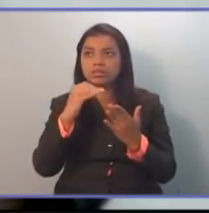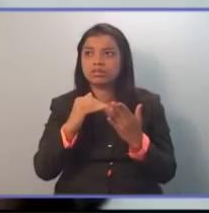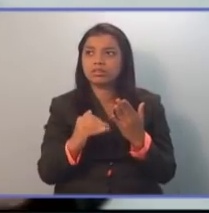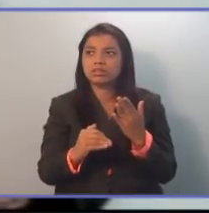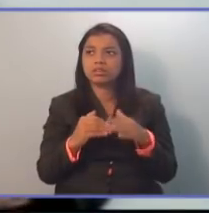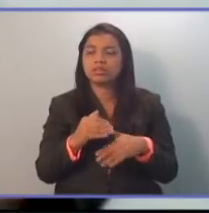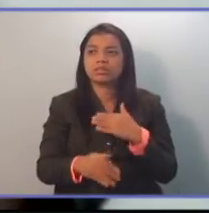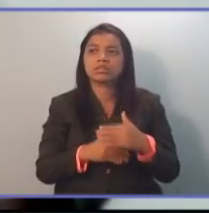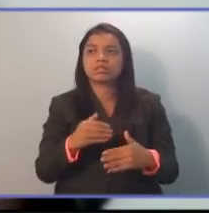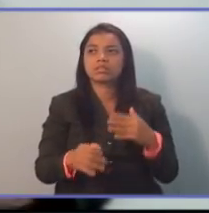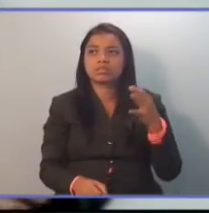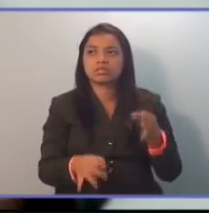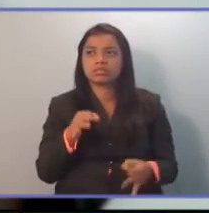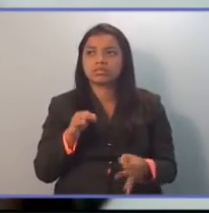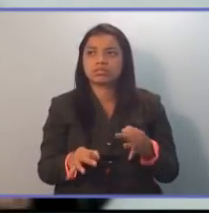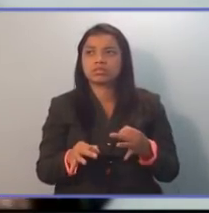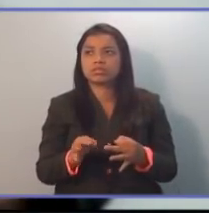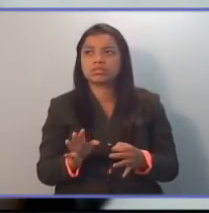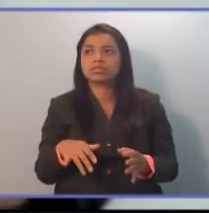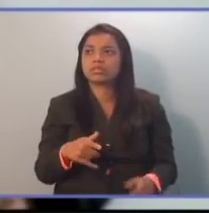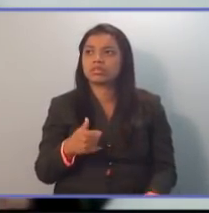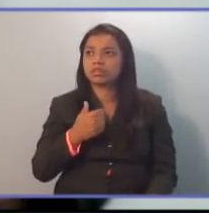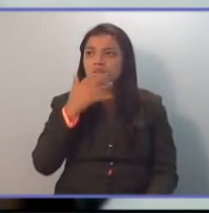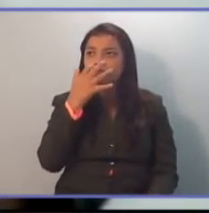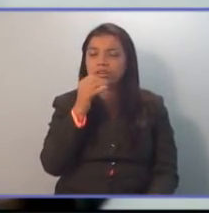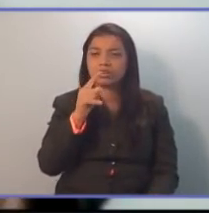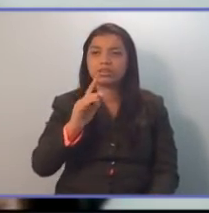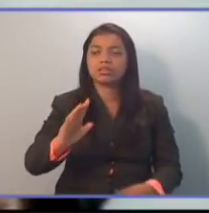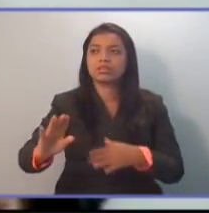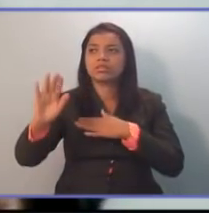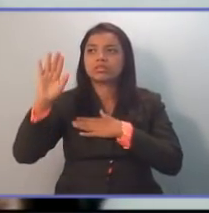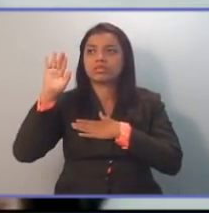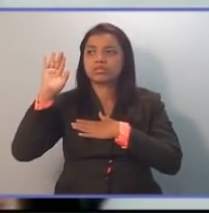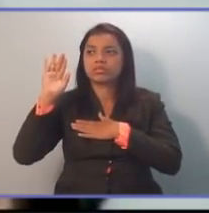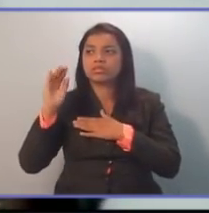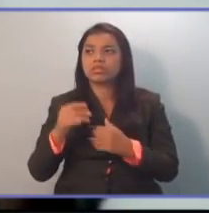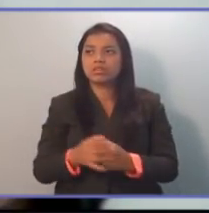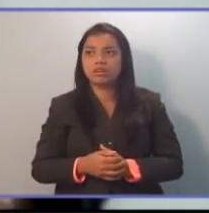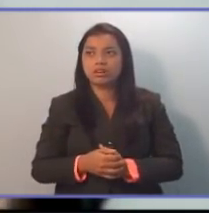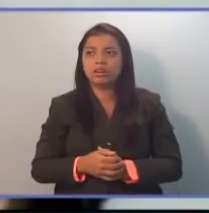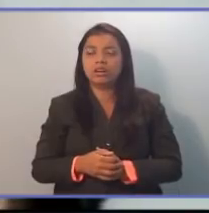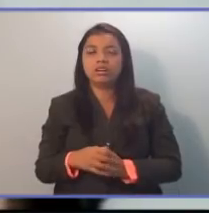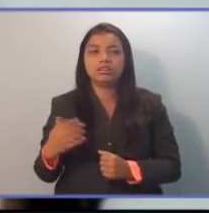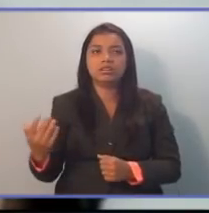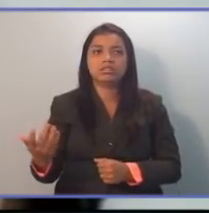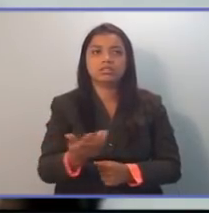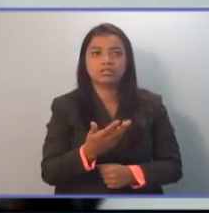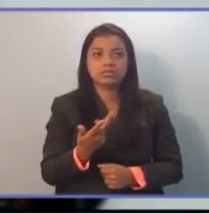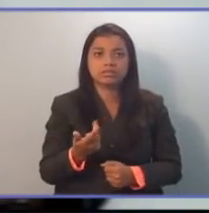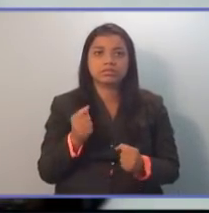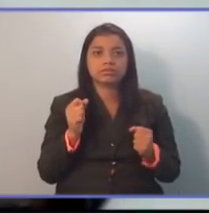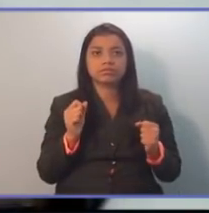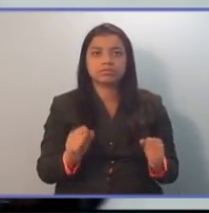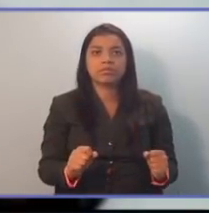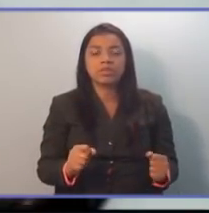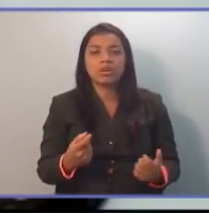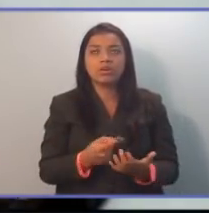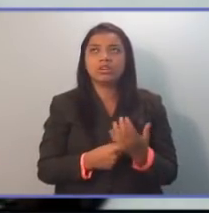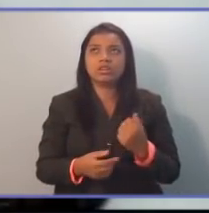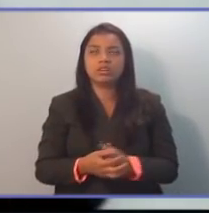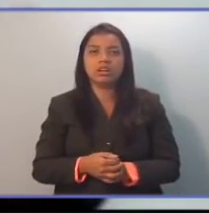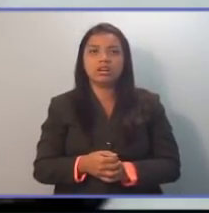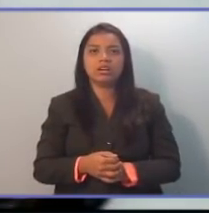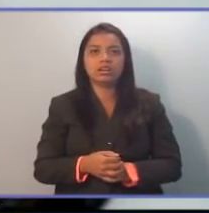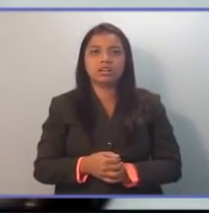órgano judicial para que haya un verdadero compromiso institucional que refuerce y saque